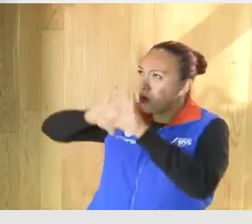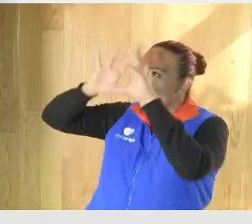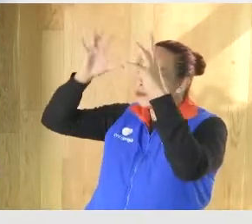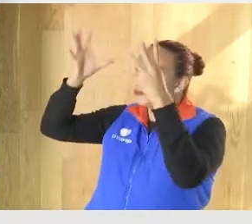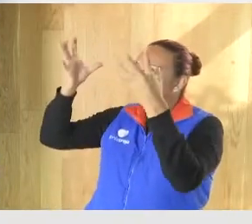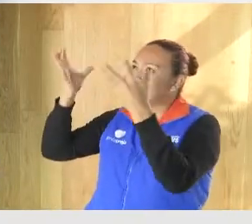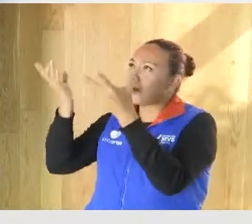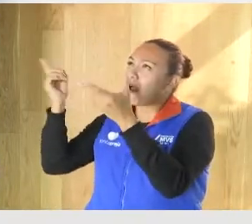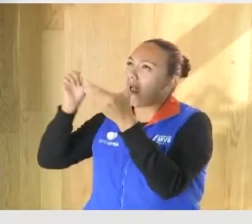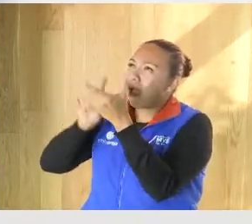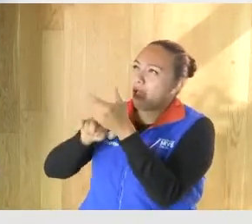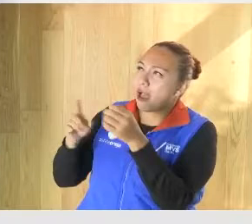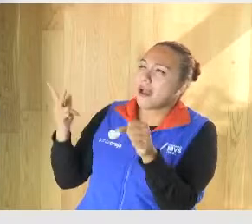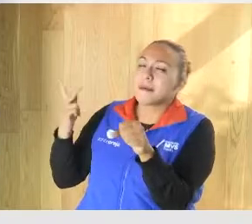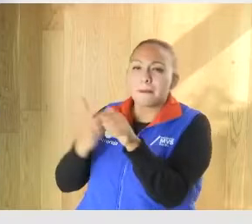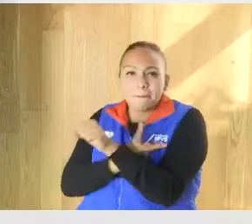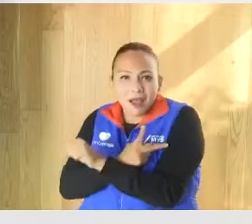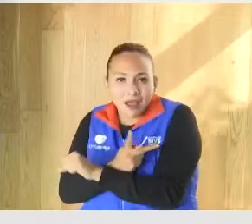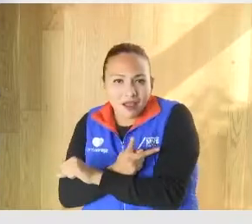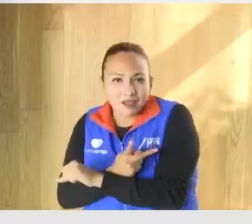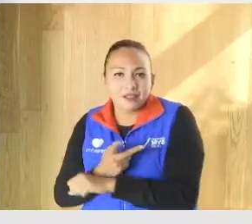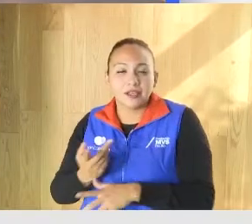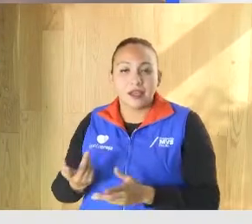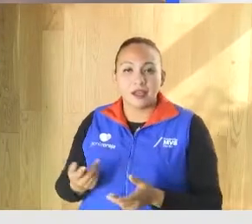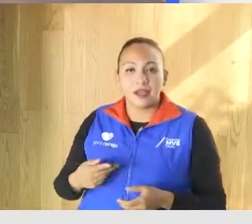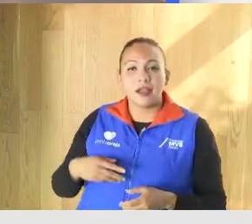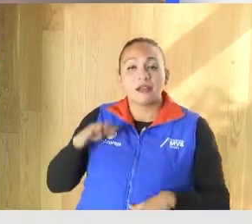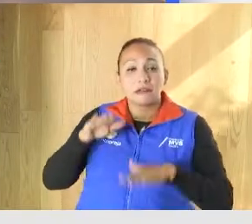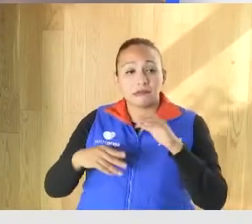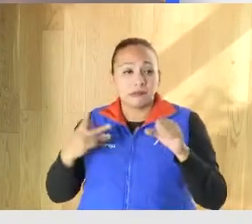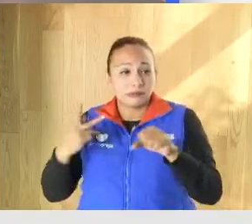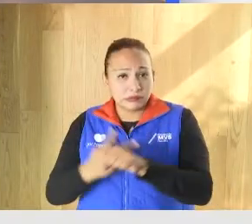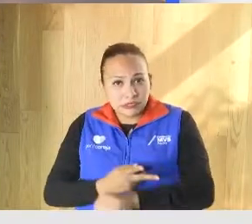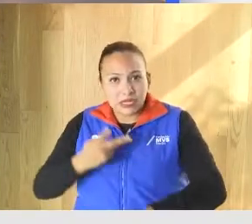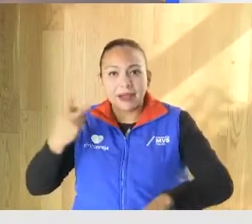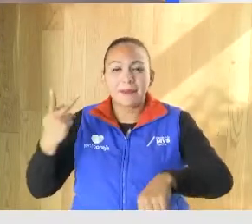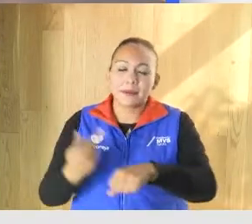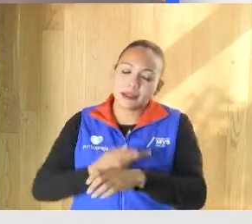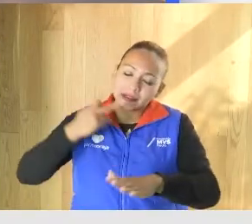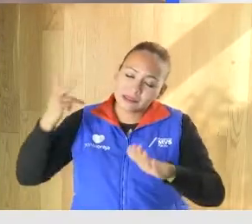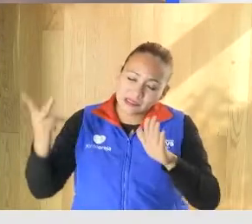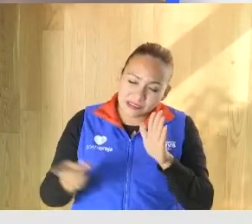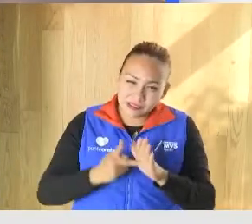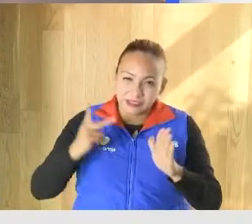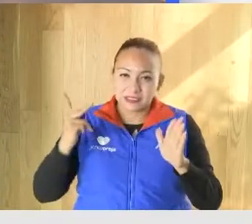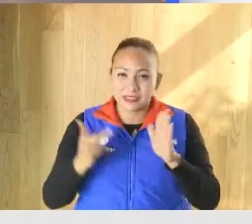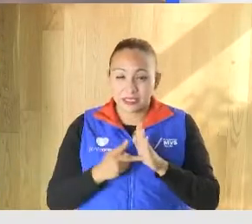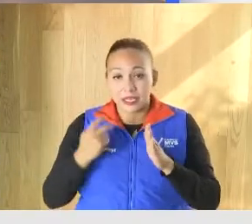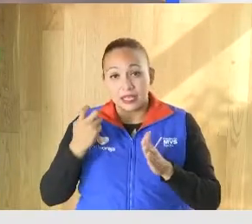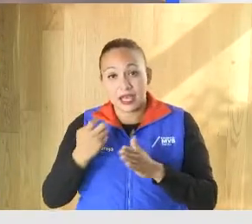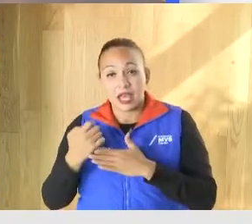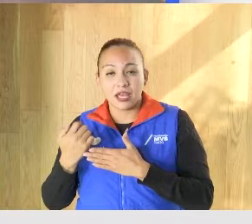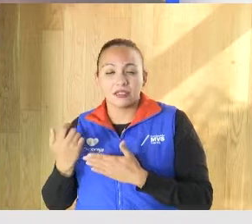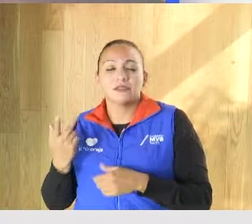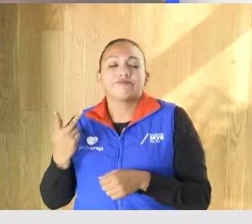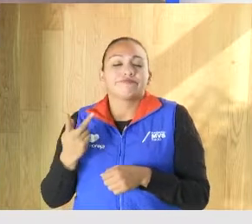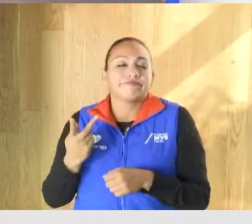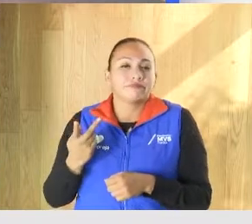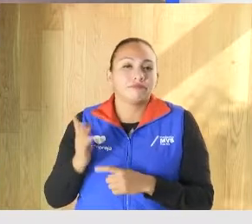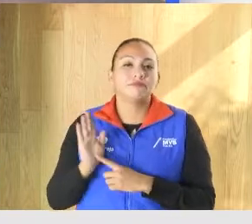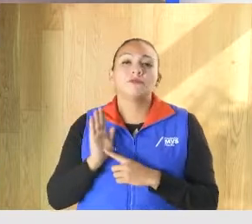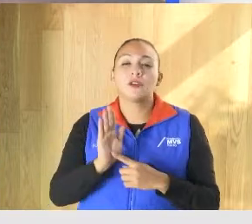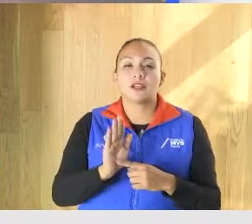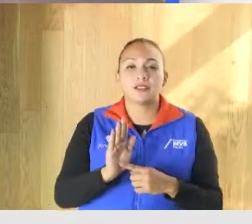las cosas y todos los acontecimientos, ¿no?, que han ocurrido y que siguen ocurriendo y que de alguna manera posiciona